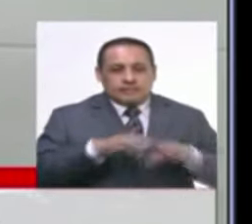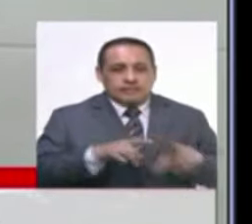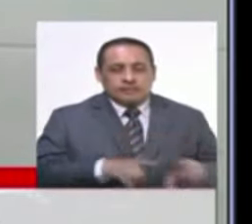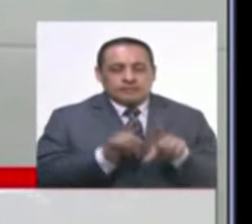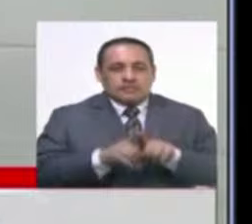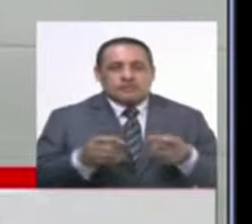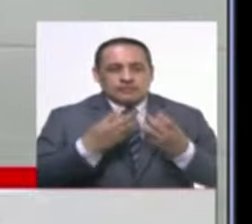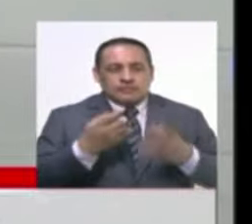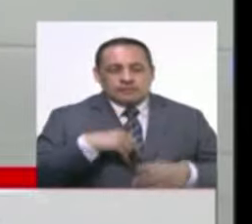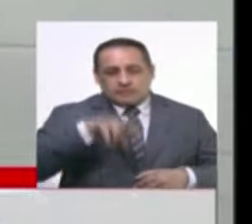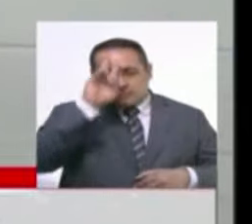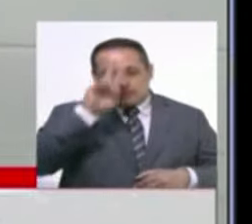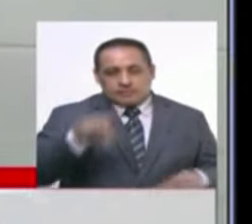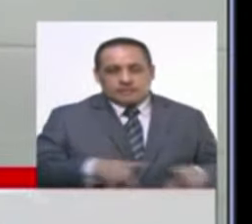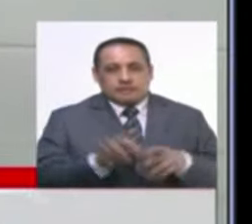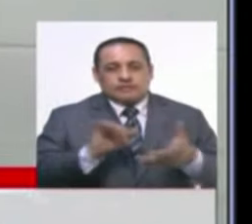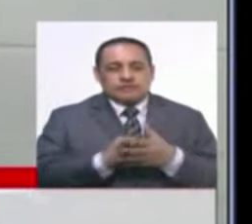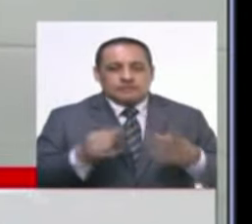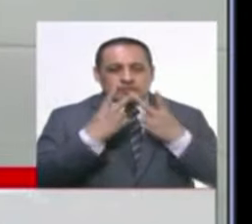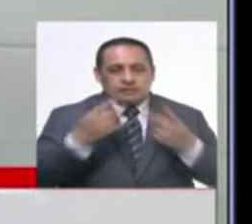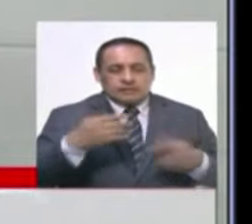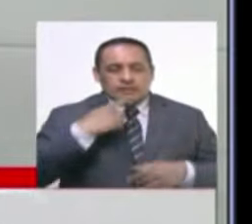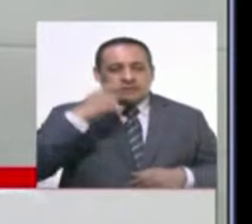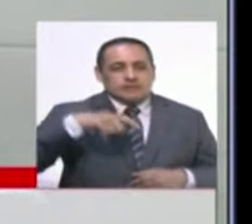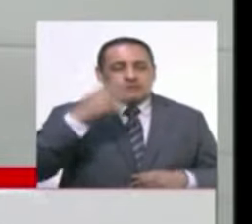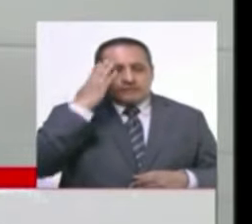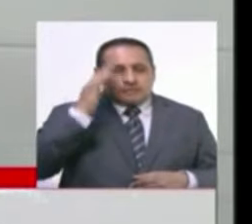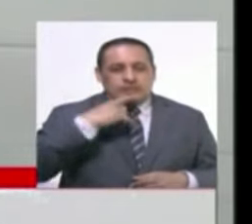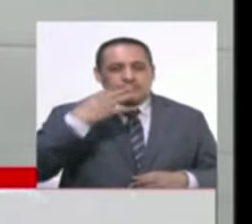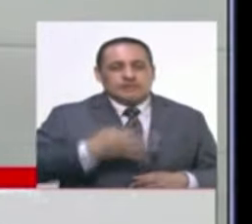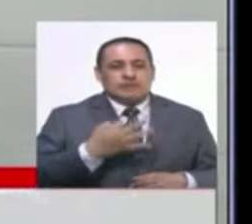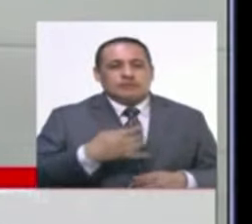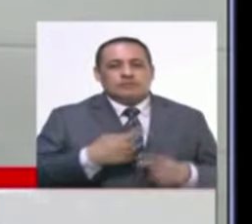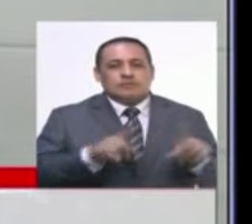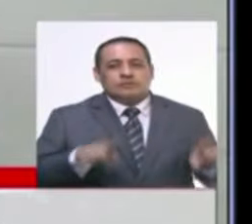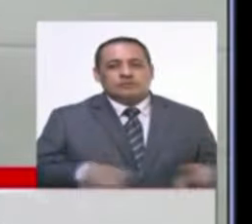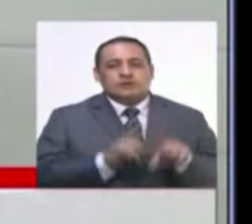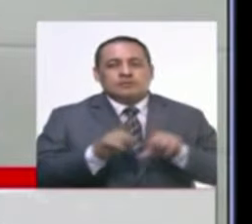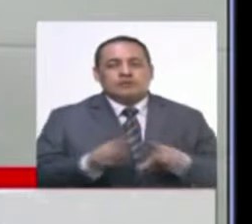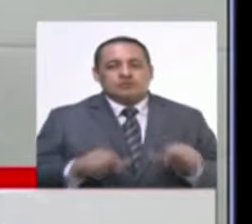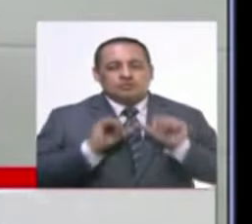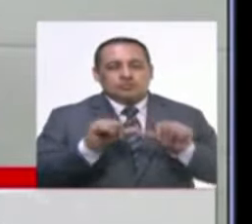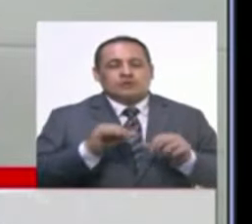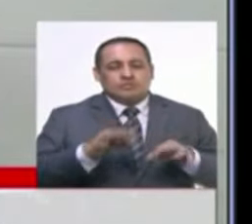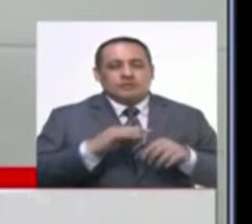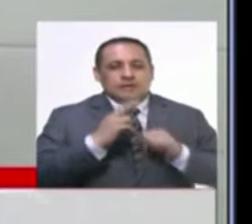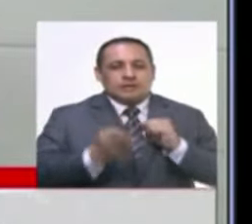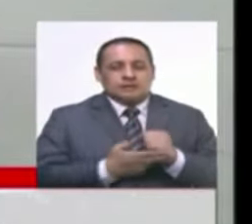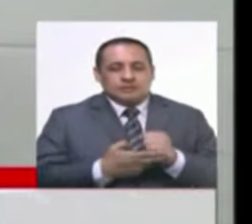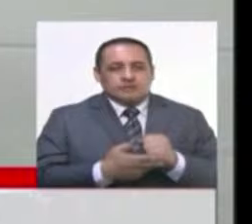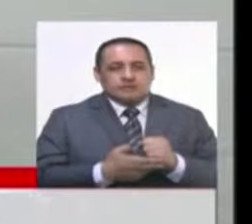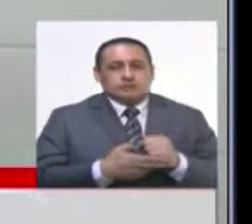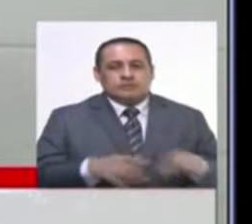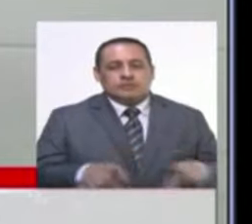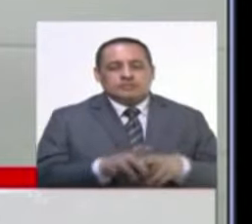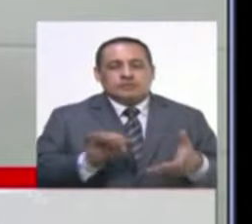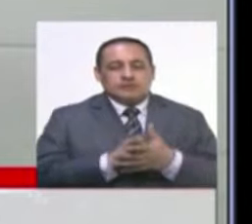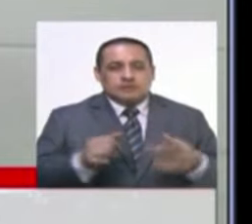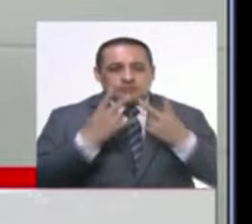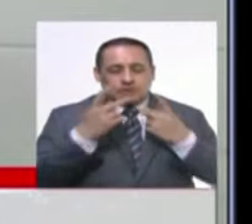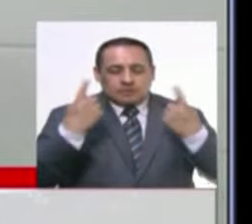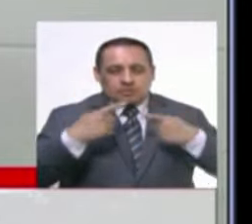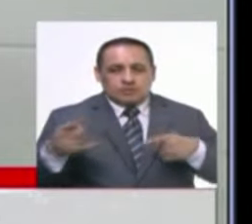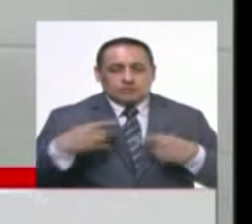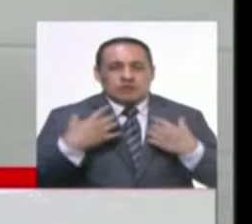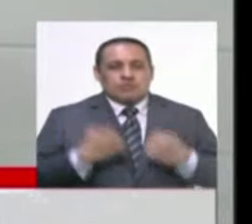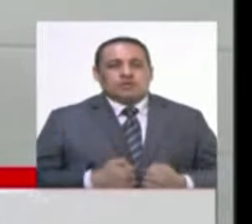bien del país, porque el país necesita saber la verdad, pero yo voy a tener las garantías del caso, que es lo que estoy coordinando con mi